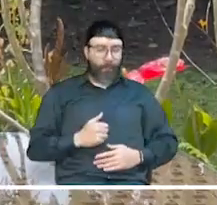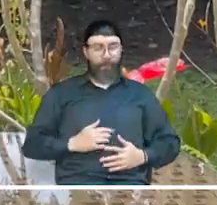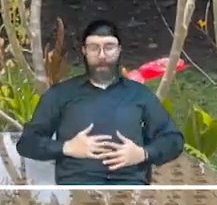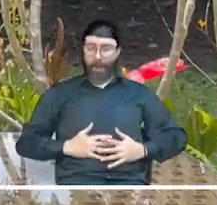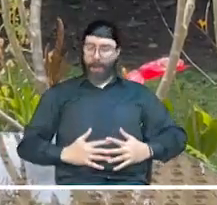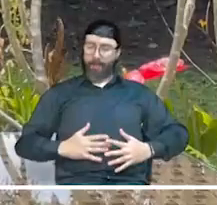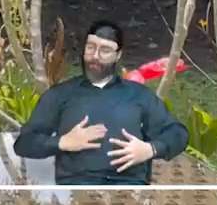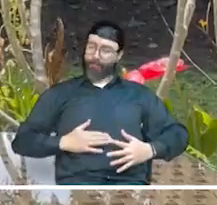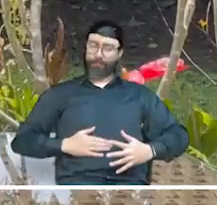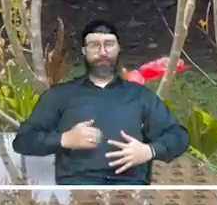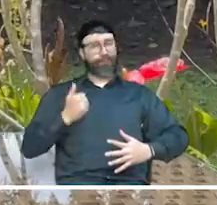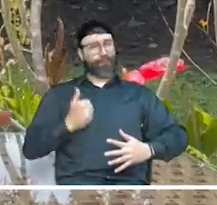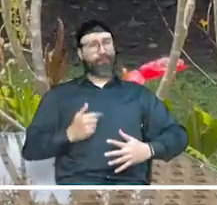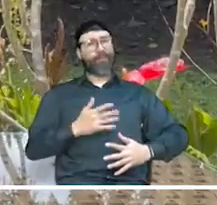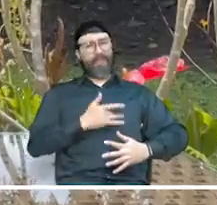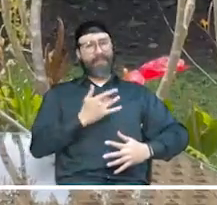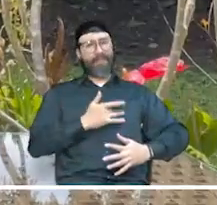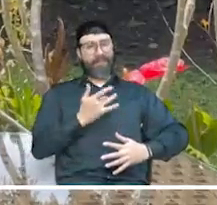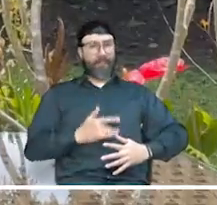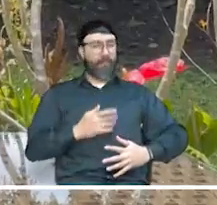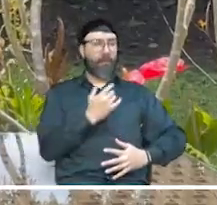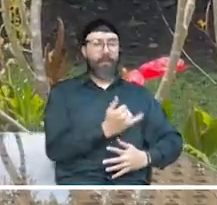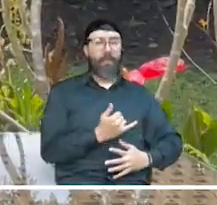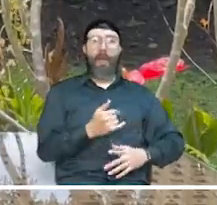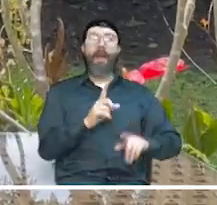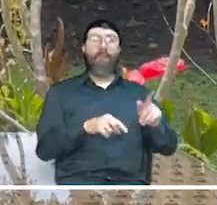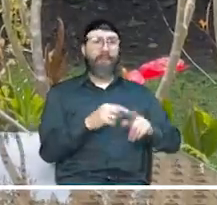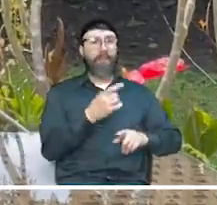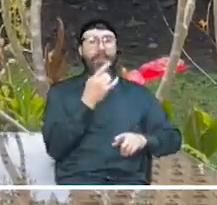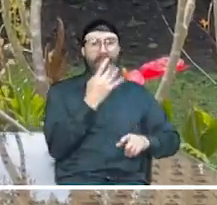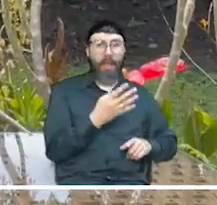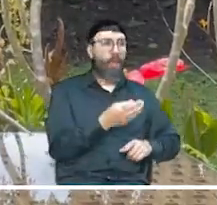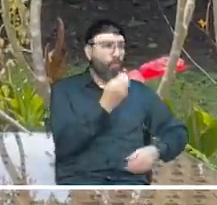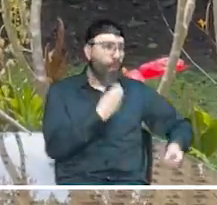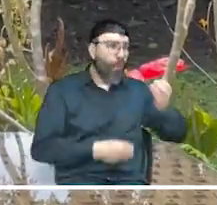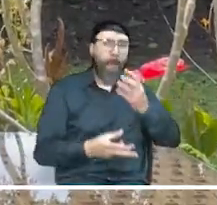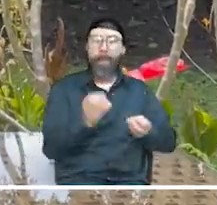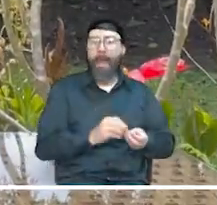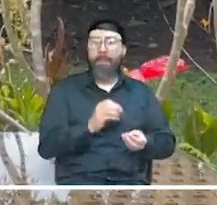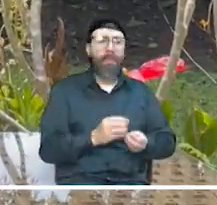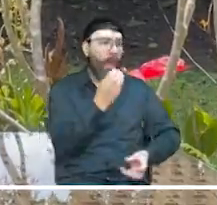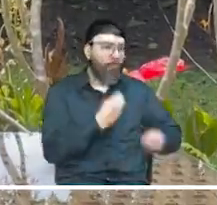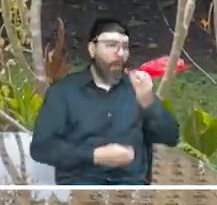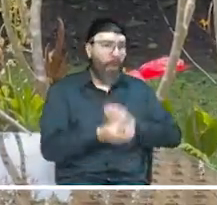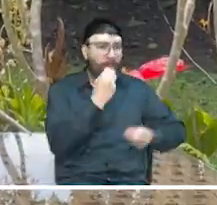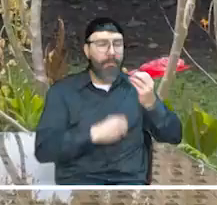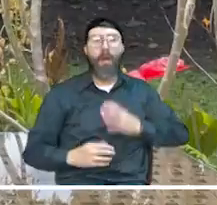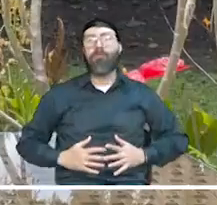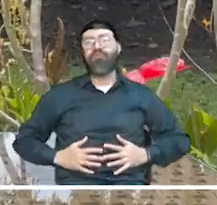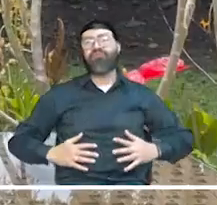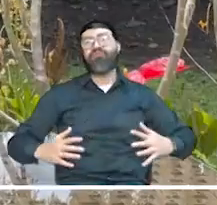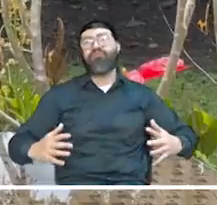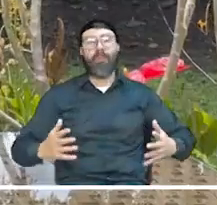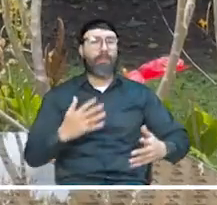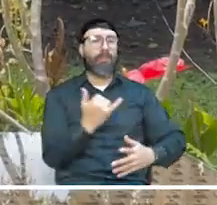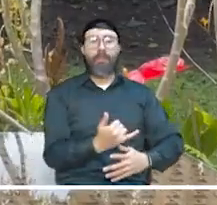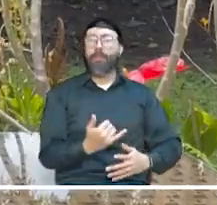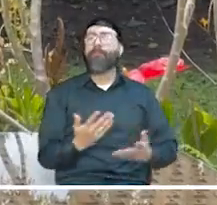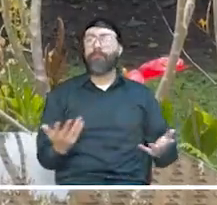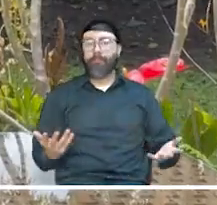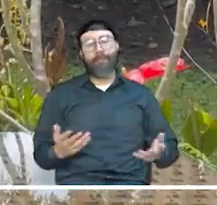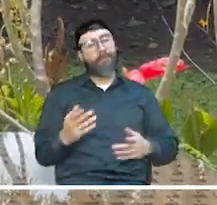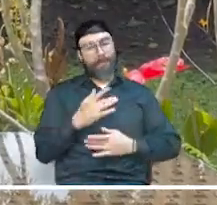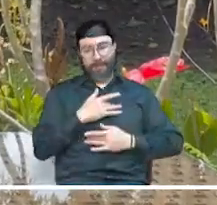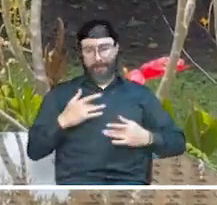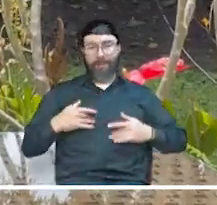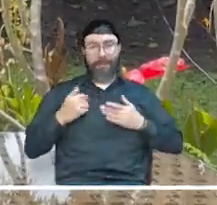tantos alimentos como son los carbohidratos o el azúcar inclusive, y empezamos a recuperar nuestra salud.